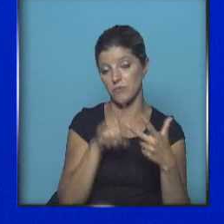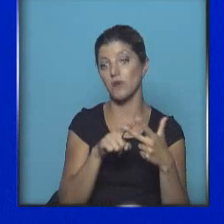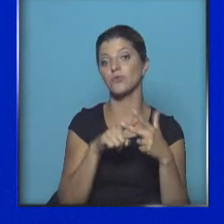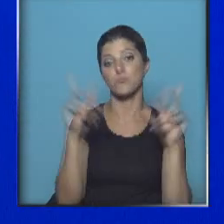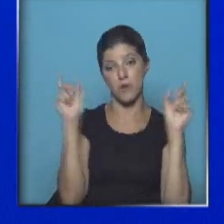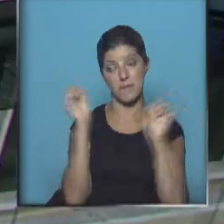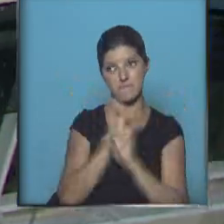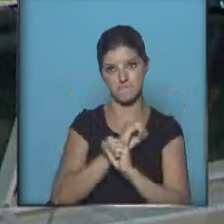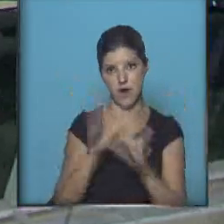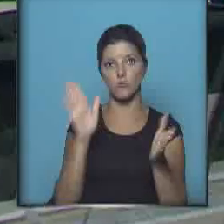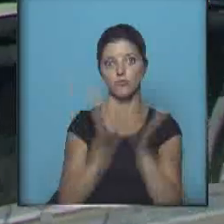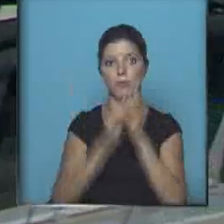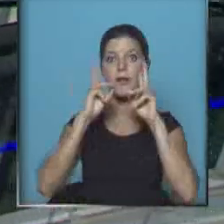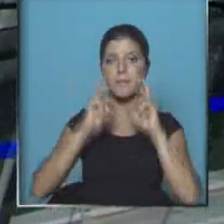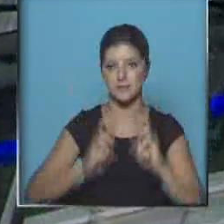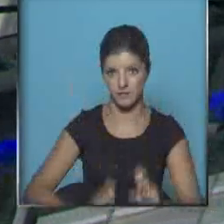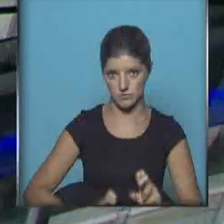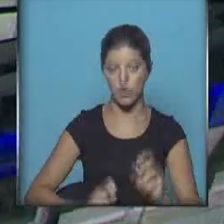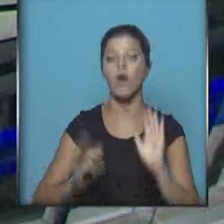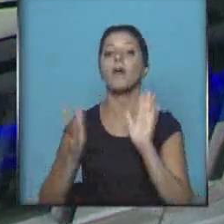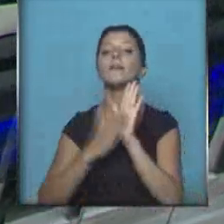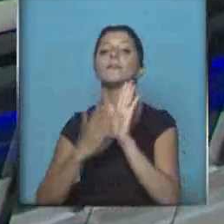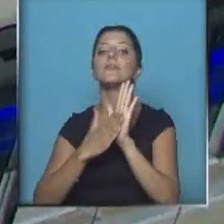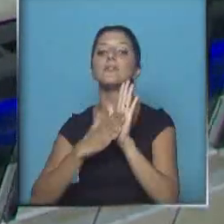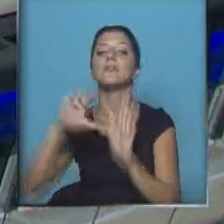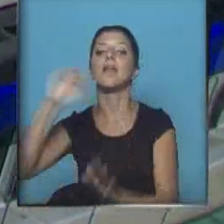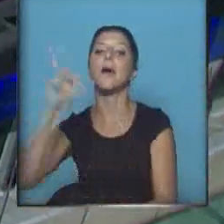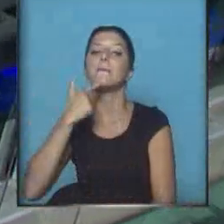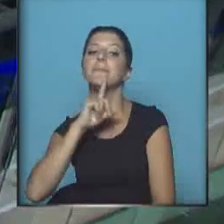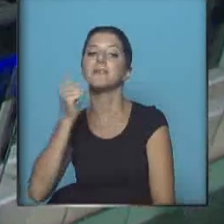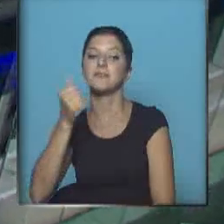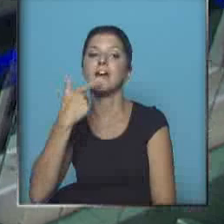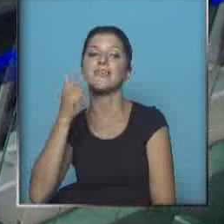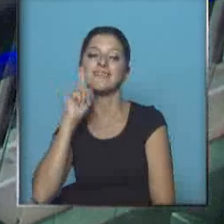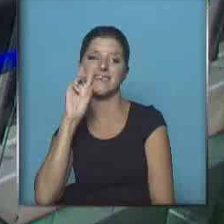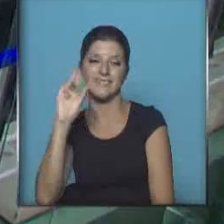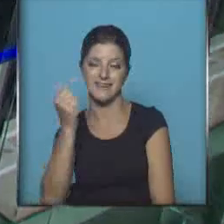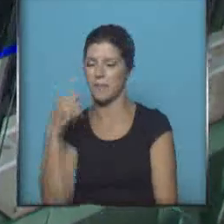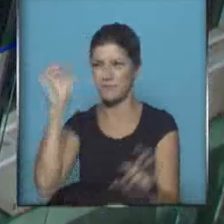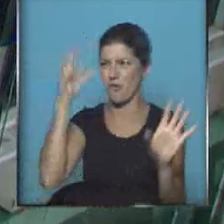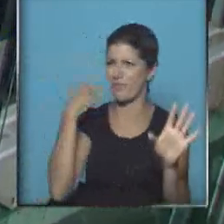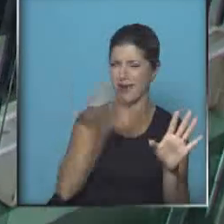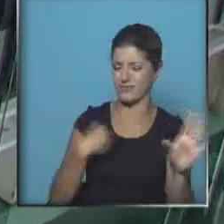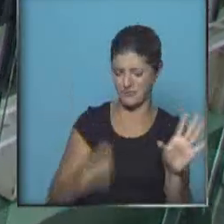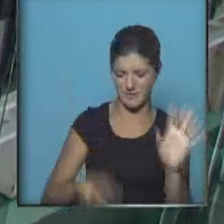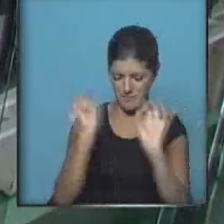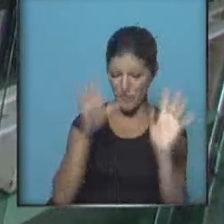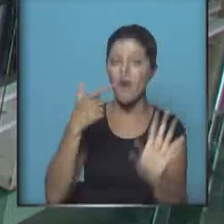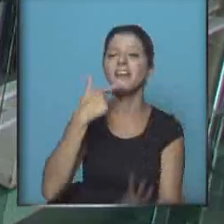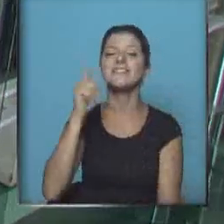problema serio con la investigación de la pista suiza y de Siria, perdón, Suiza, y es